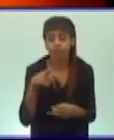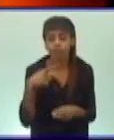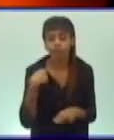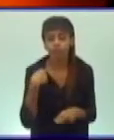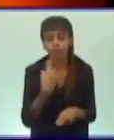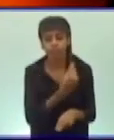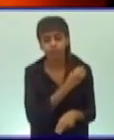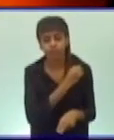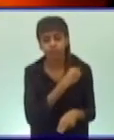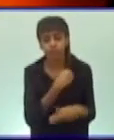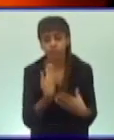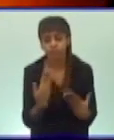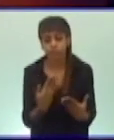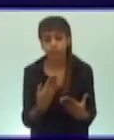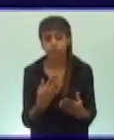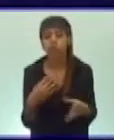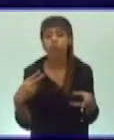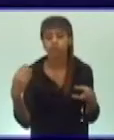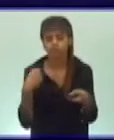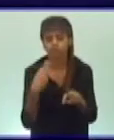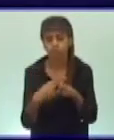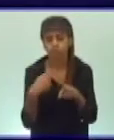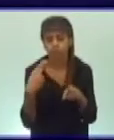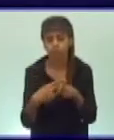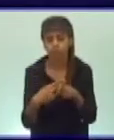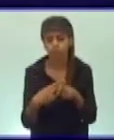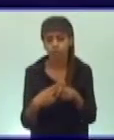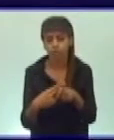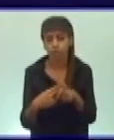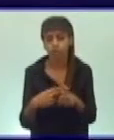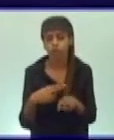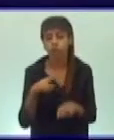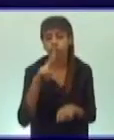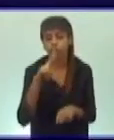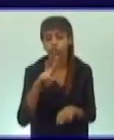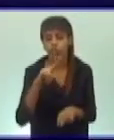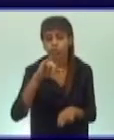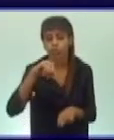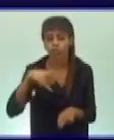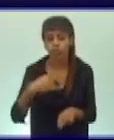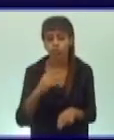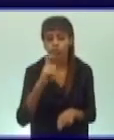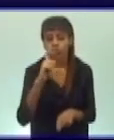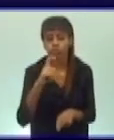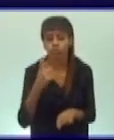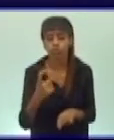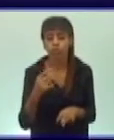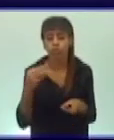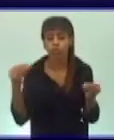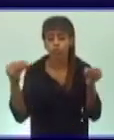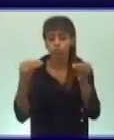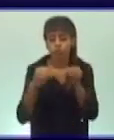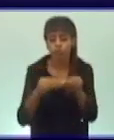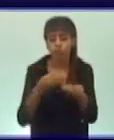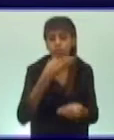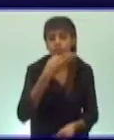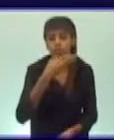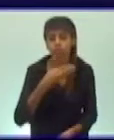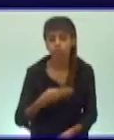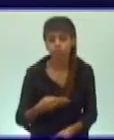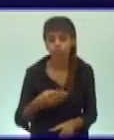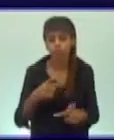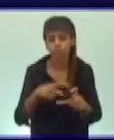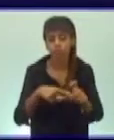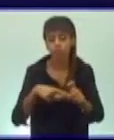llamar Unión de Jóvenes Comunistas, la UJC, y surge entonces así el 4